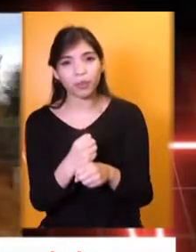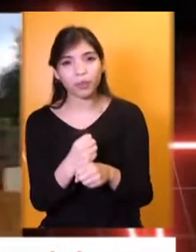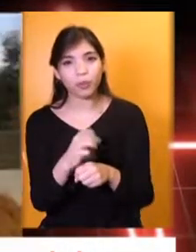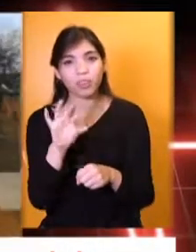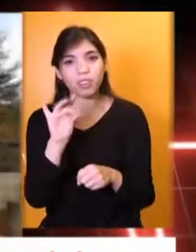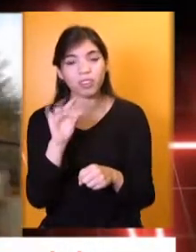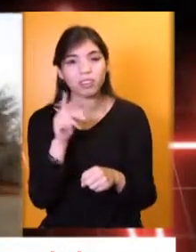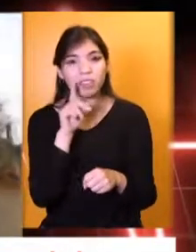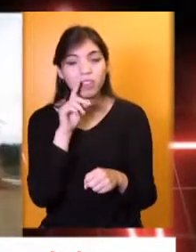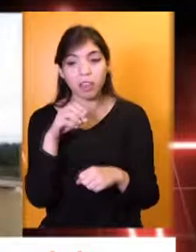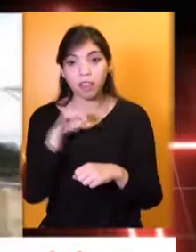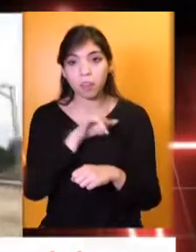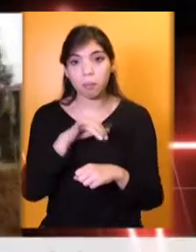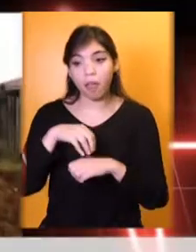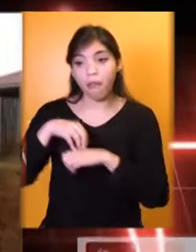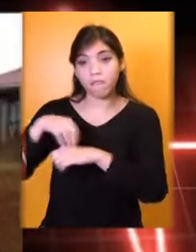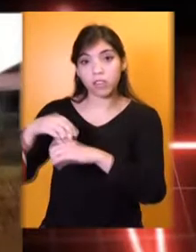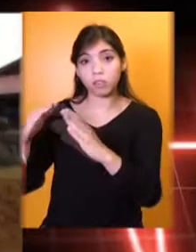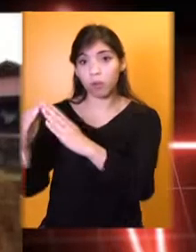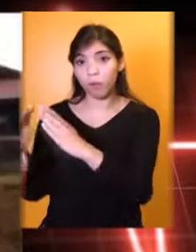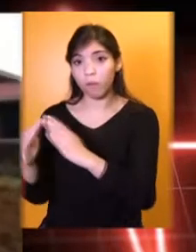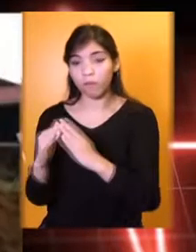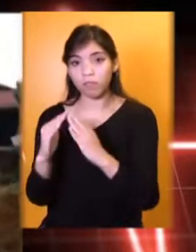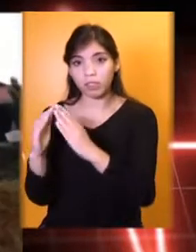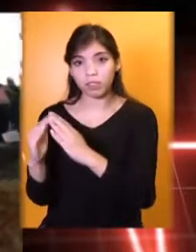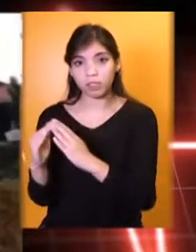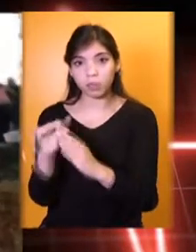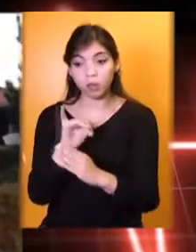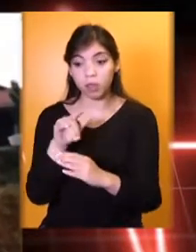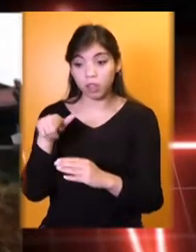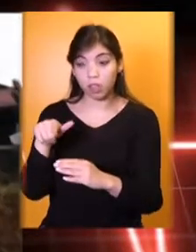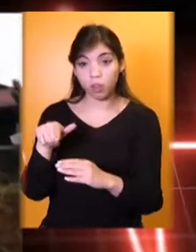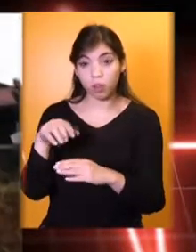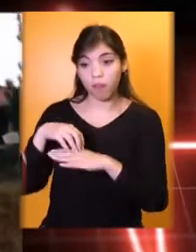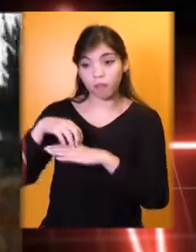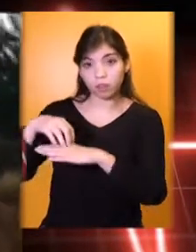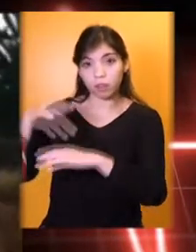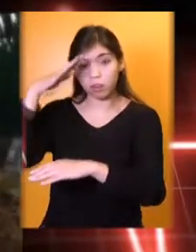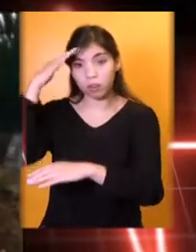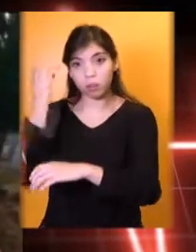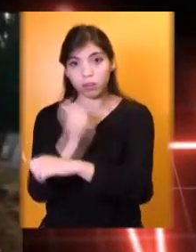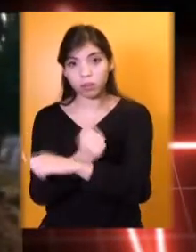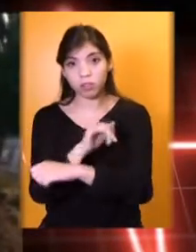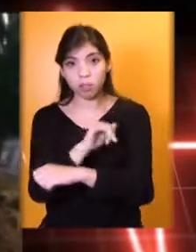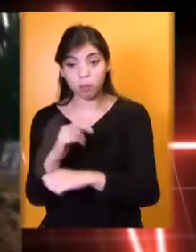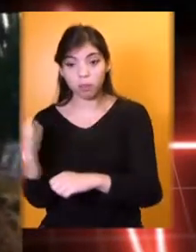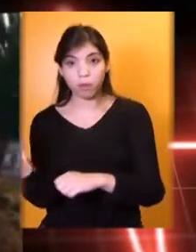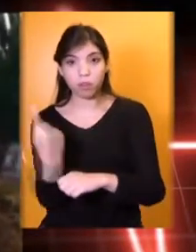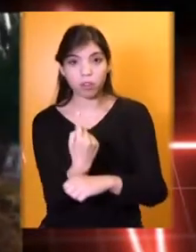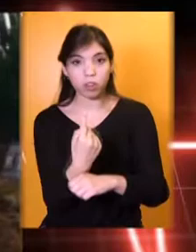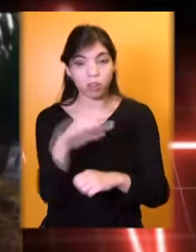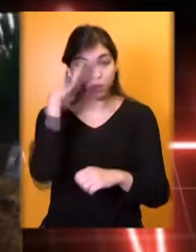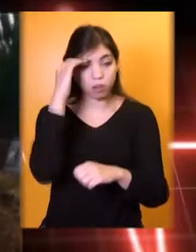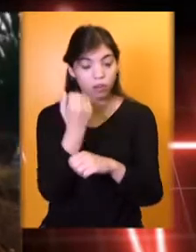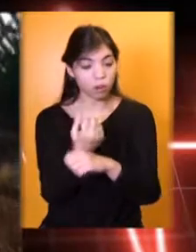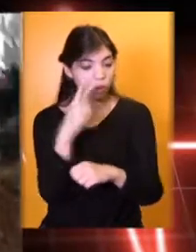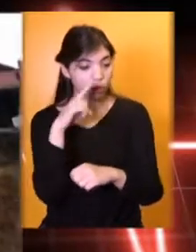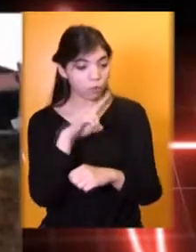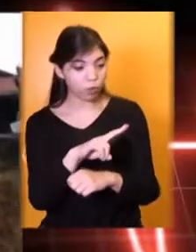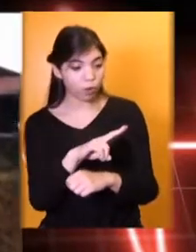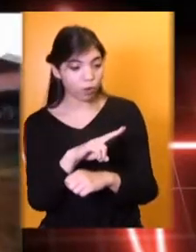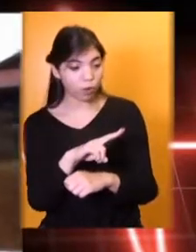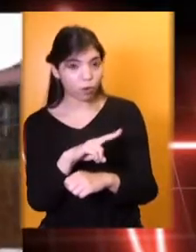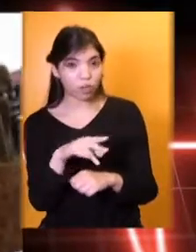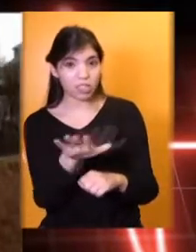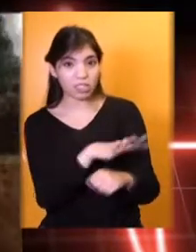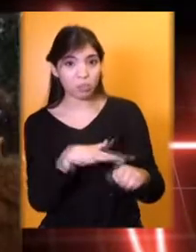la cual dio aviso de lo acontecido a sus vecinos, quienes llamaron a carabineros. Al momento de llegar los efectivos policiales,